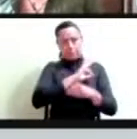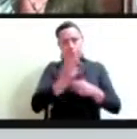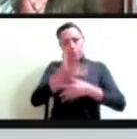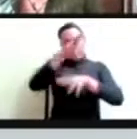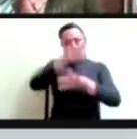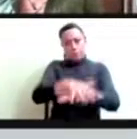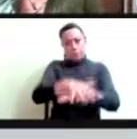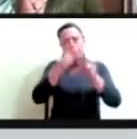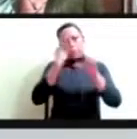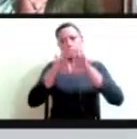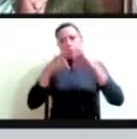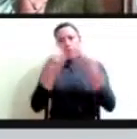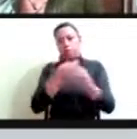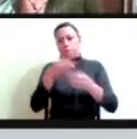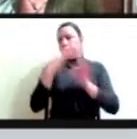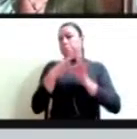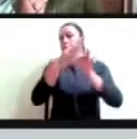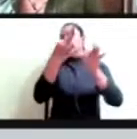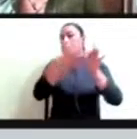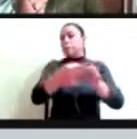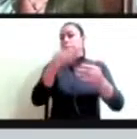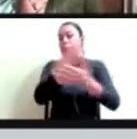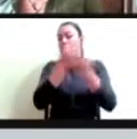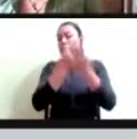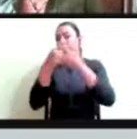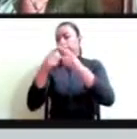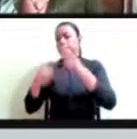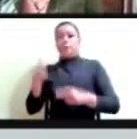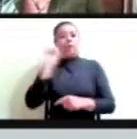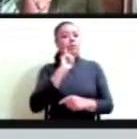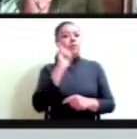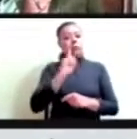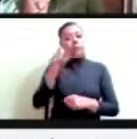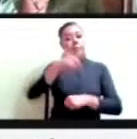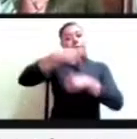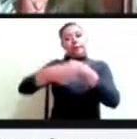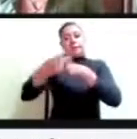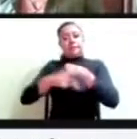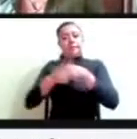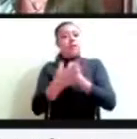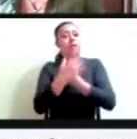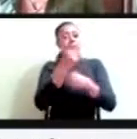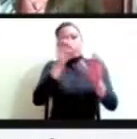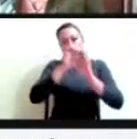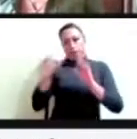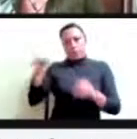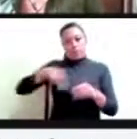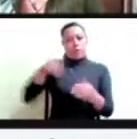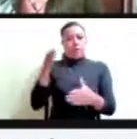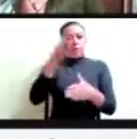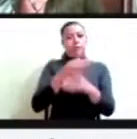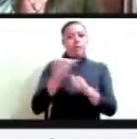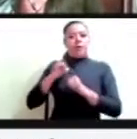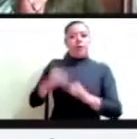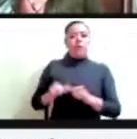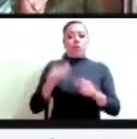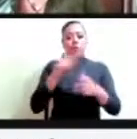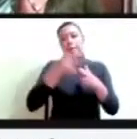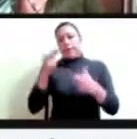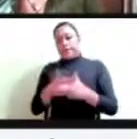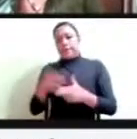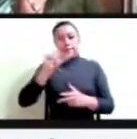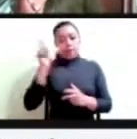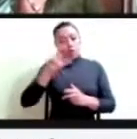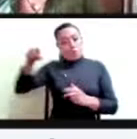para mujeres que se encuentran en riesgo, desde el momento en que acude a las autoridades hasta el momento en que la víctima puede estar libre